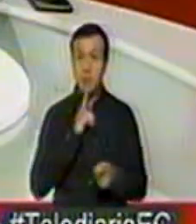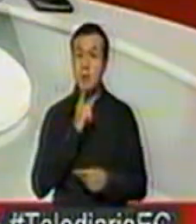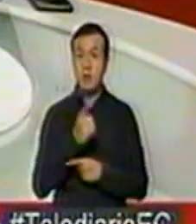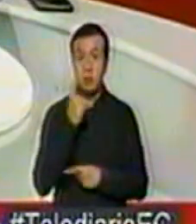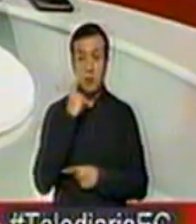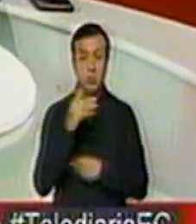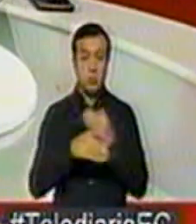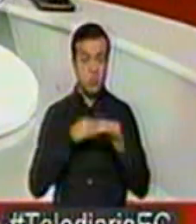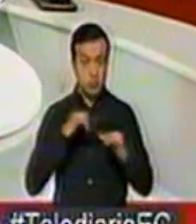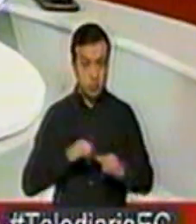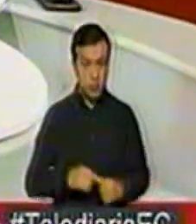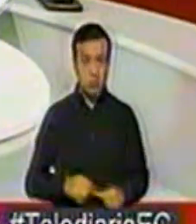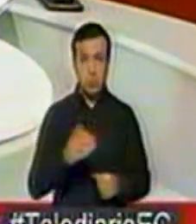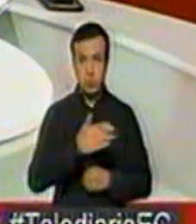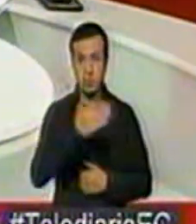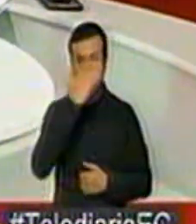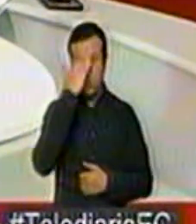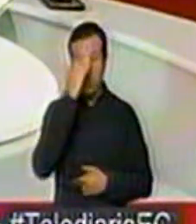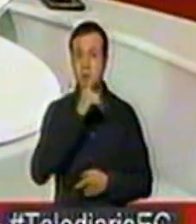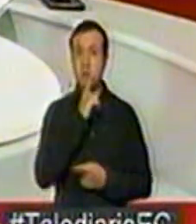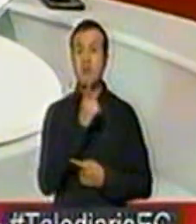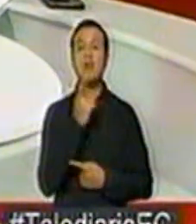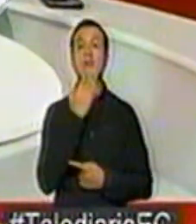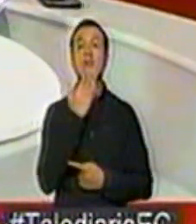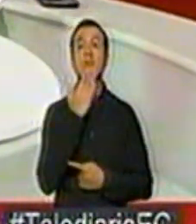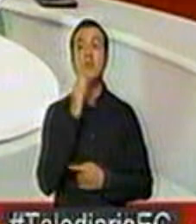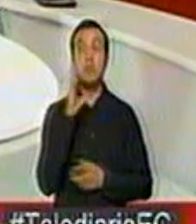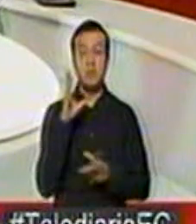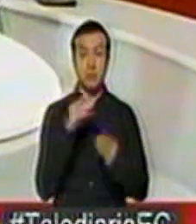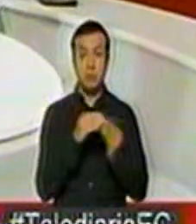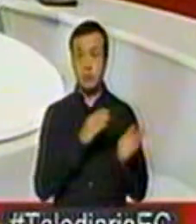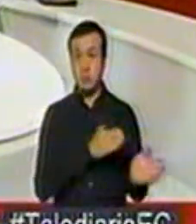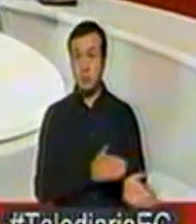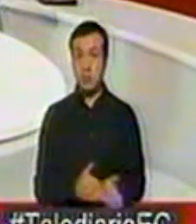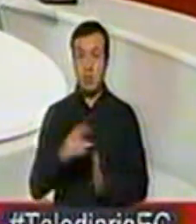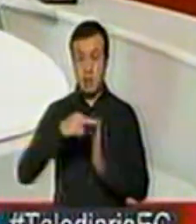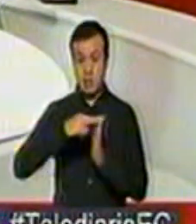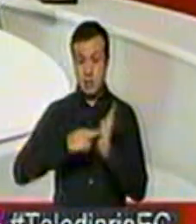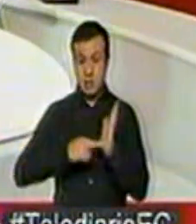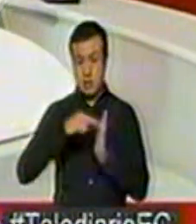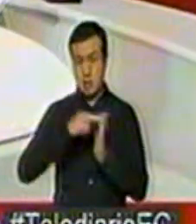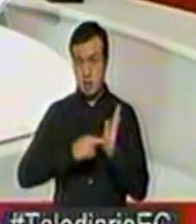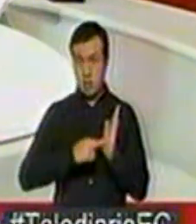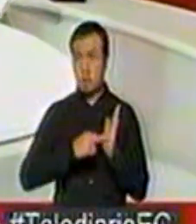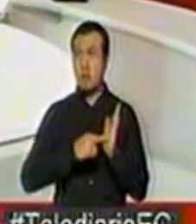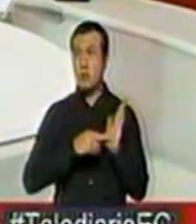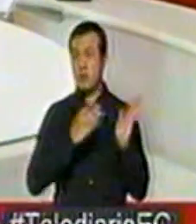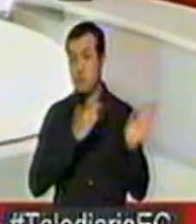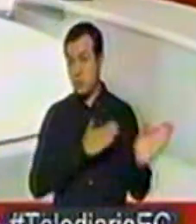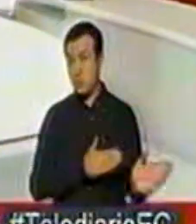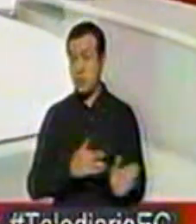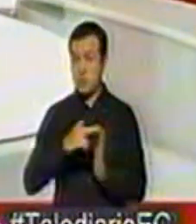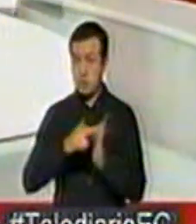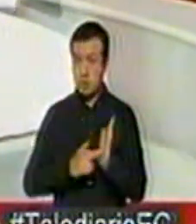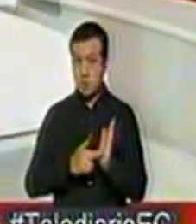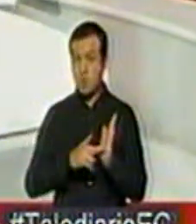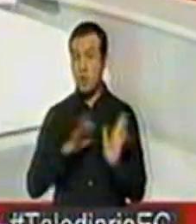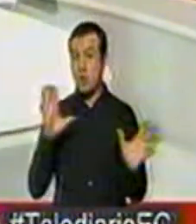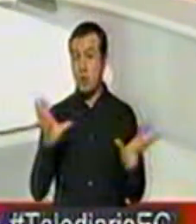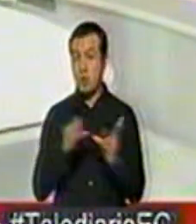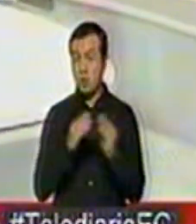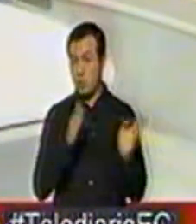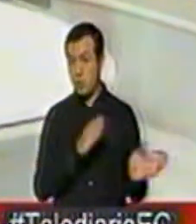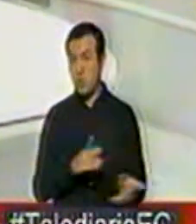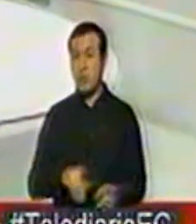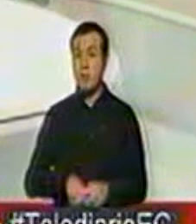en este proceso, que como usted bien ha señalado, incluye un registro y un censo de extranjeros. ¿Cómo se ha programado el